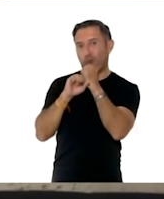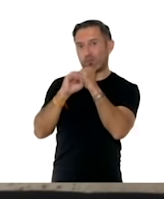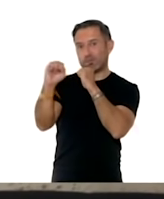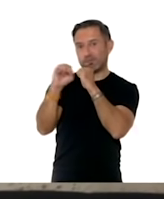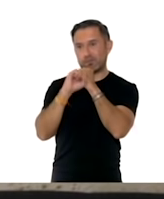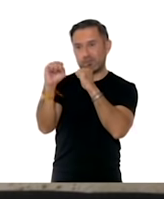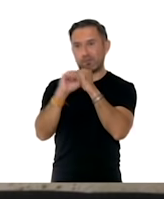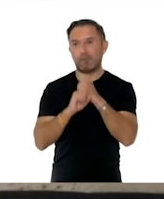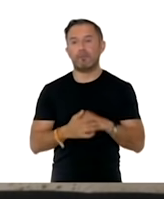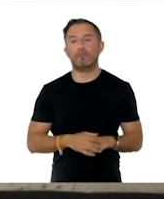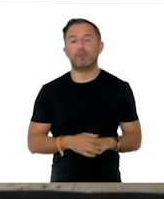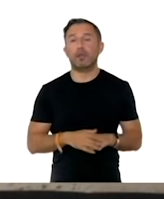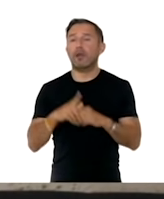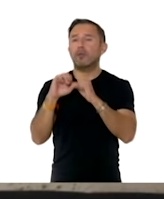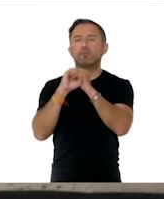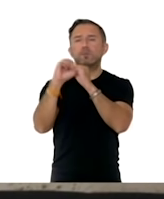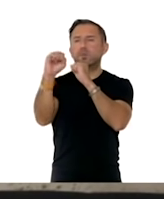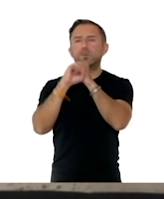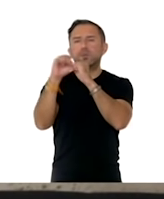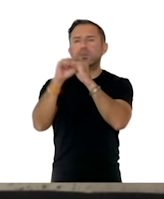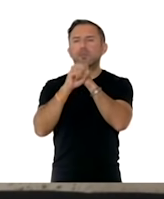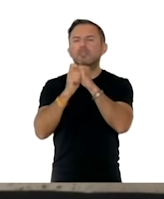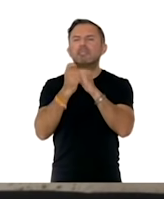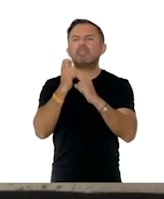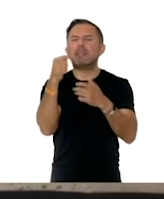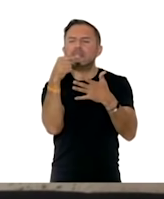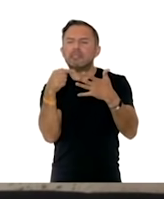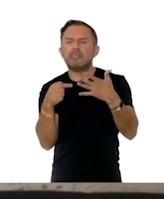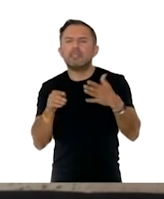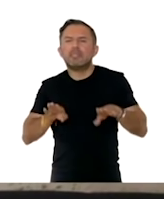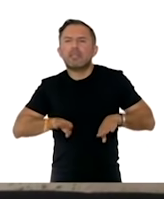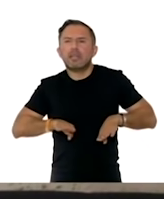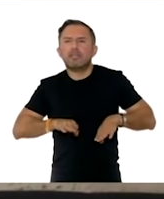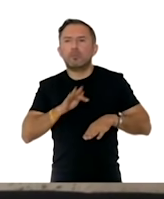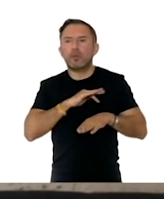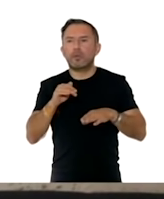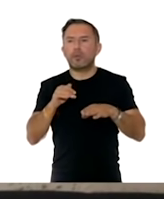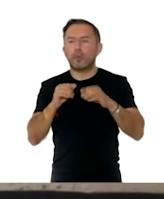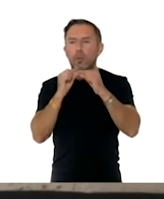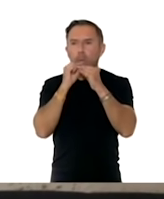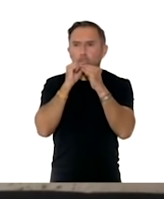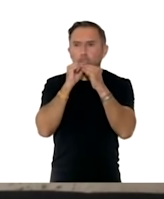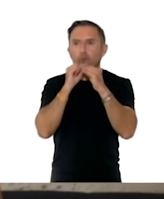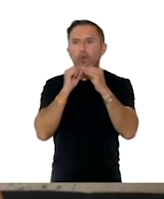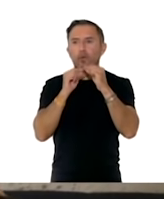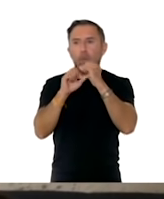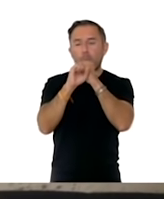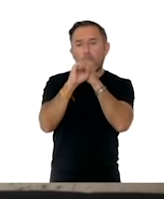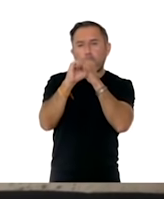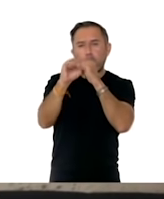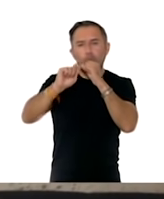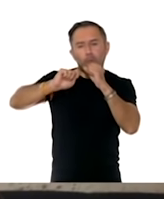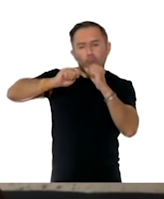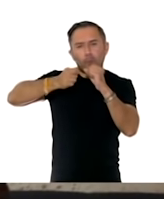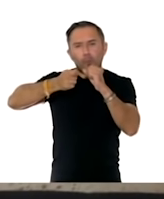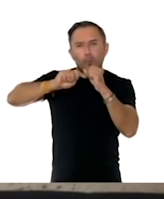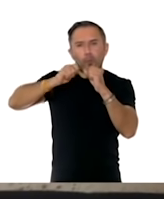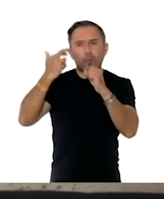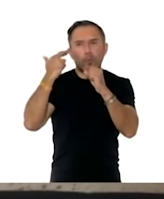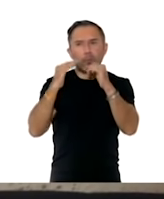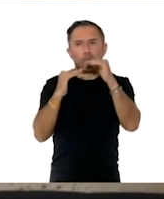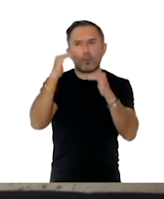Las características del trombón son que tiene una campana, un codo de afinación, un sistema de